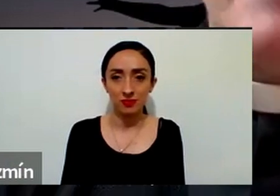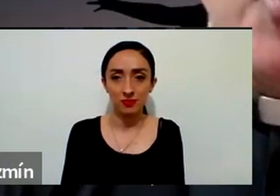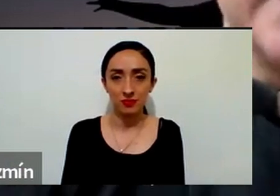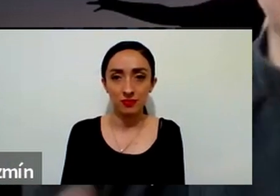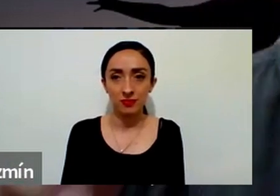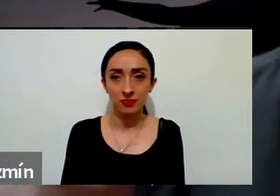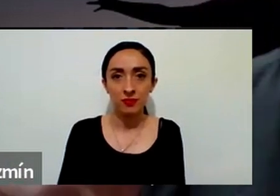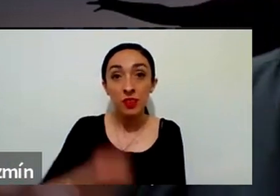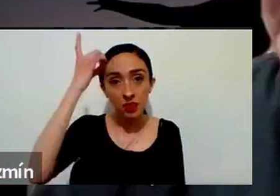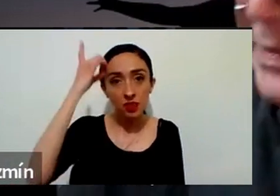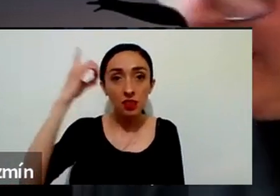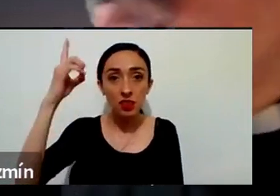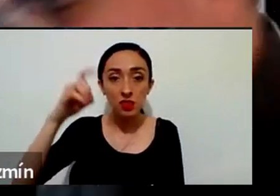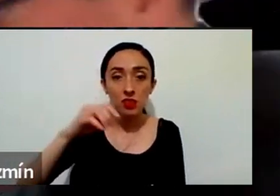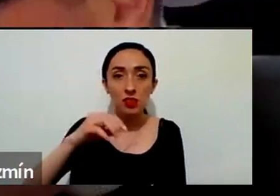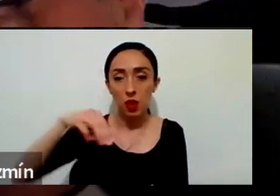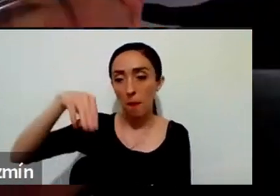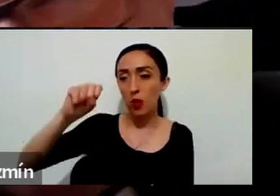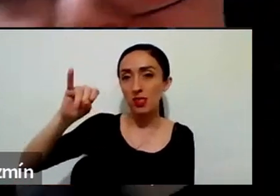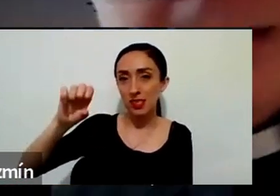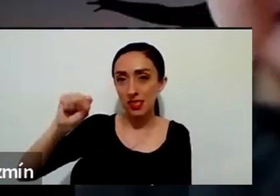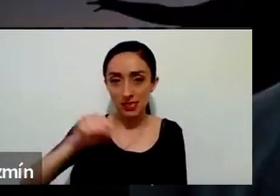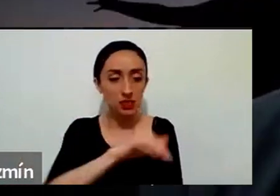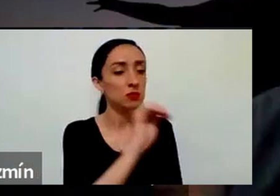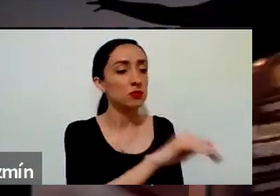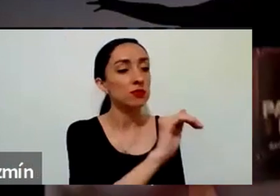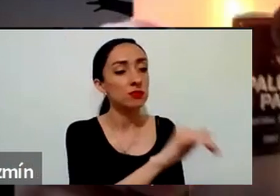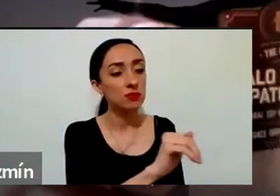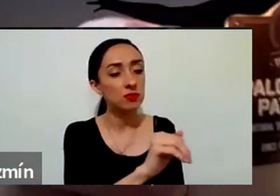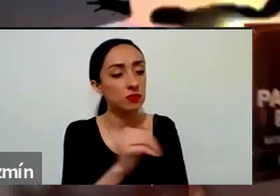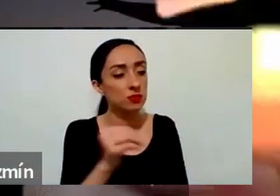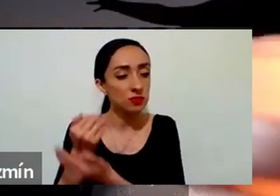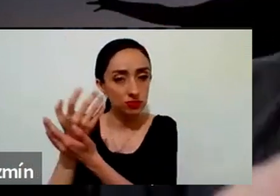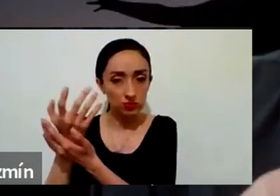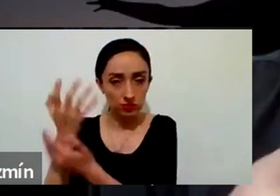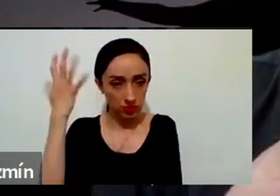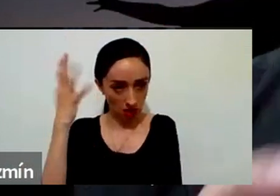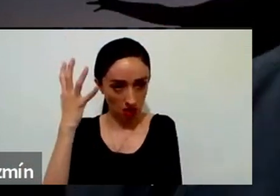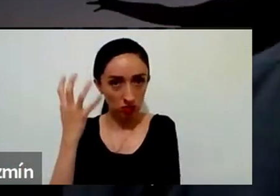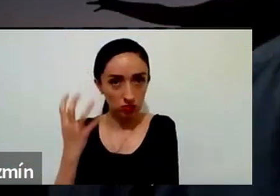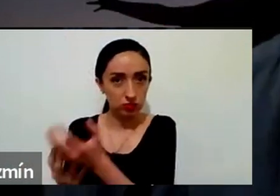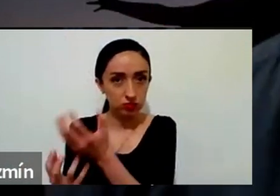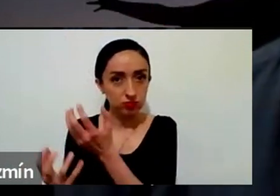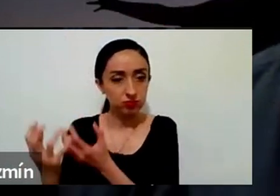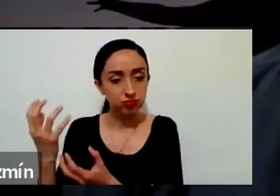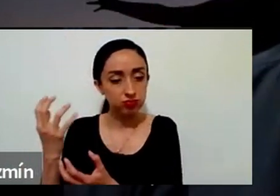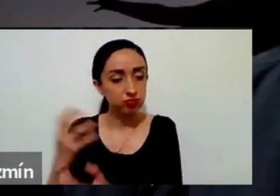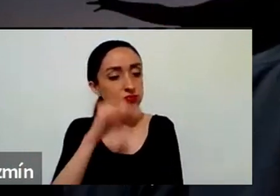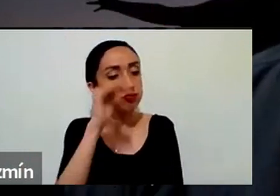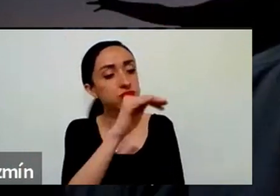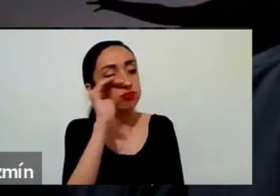Dios llama a Moisés desde esa zarza, ¿verdad?, que no se